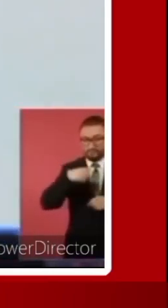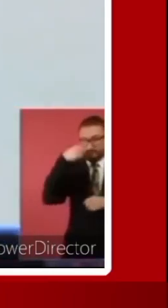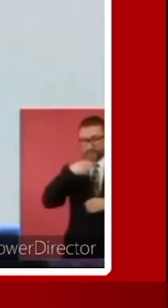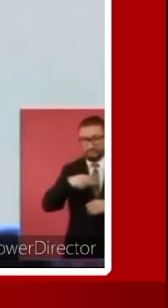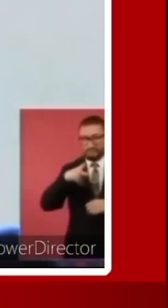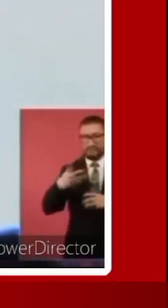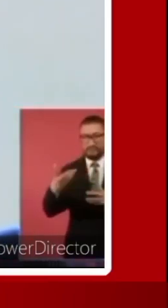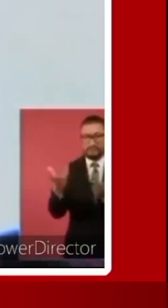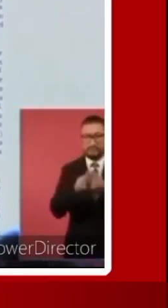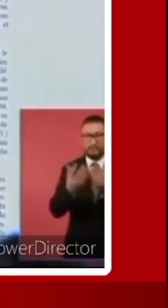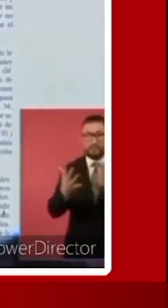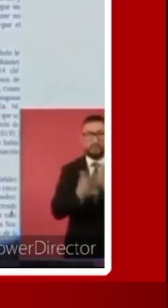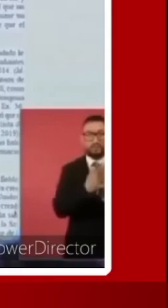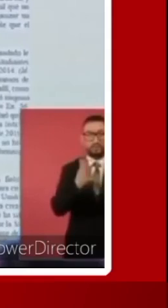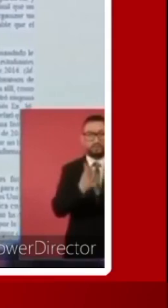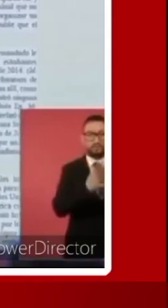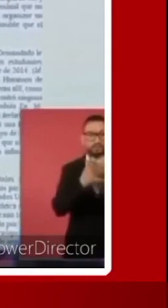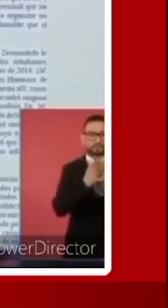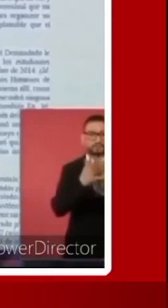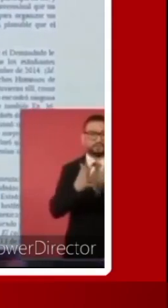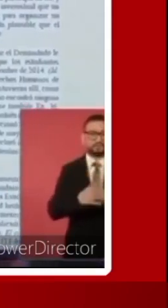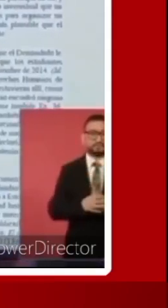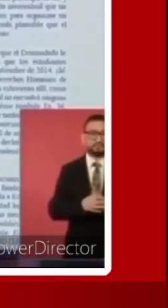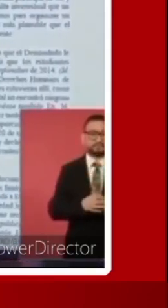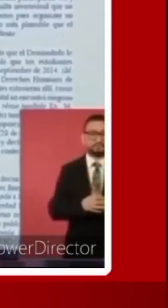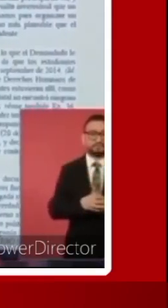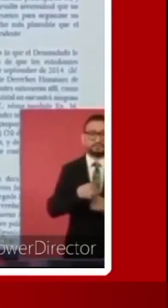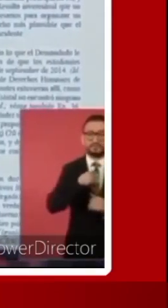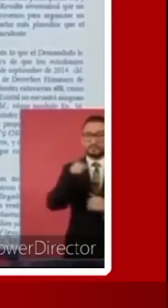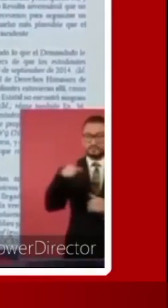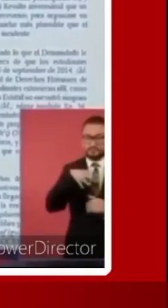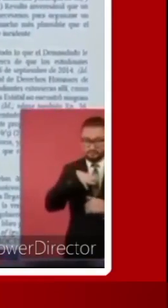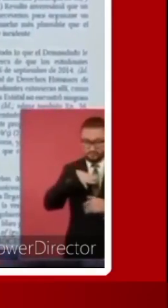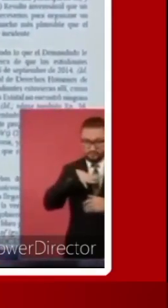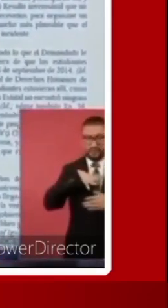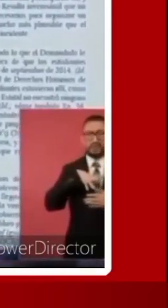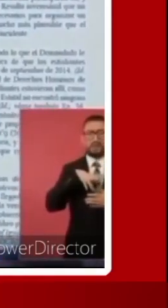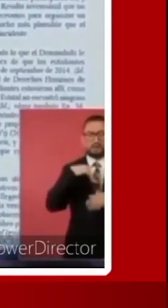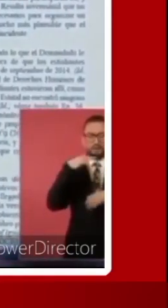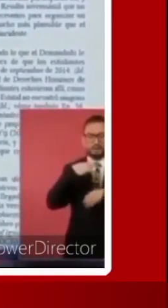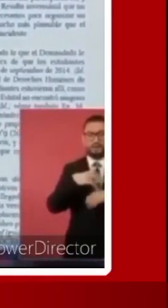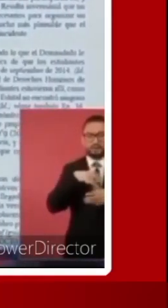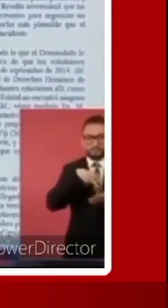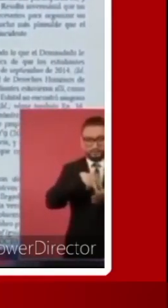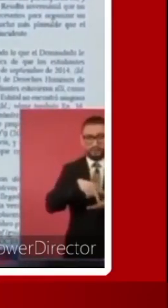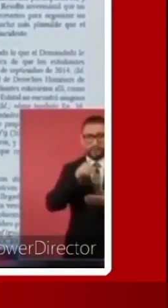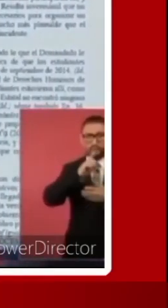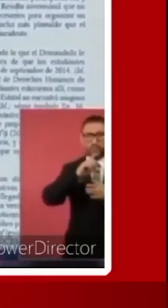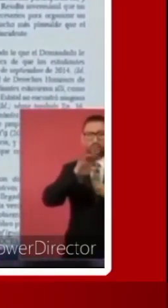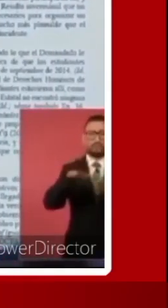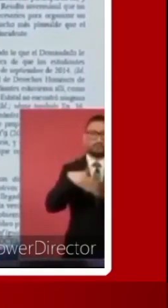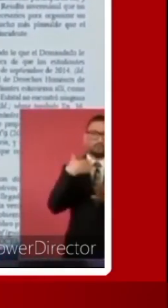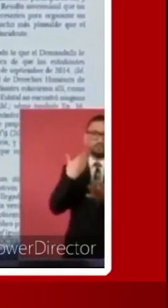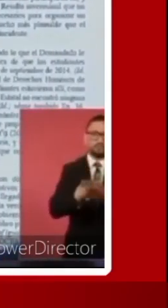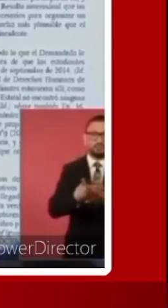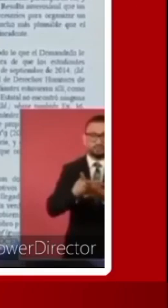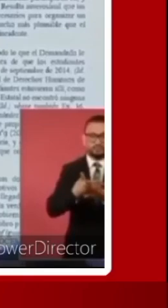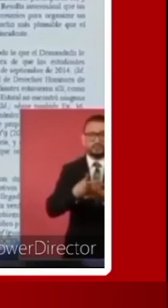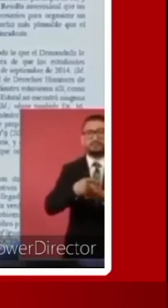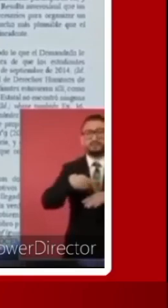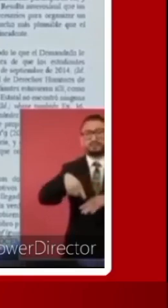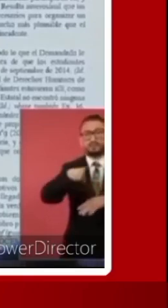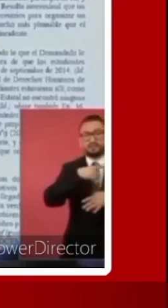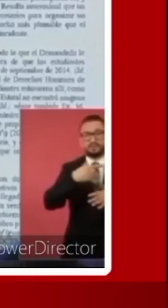fue una gran operación de Estado. Huyó a Estados Unidos y tramitó una solicitud de asilo en el 2015, la cual se le